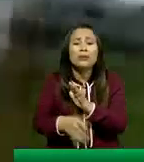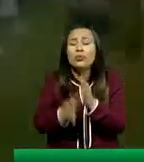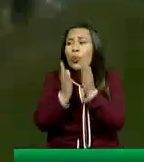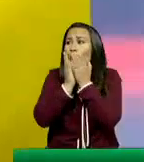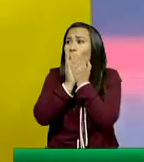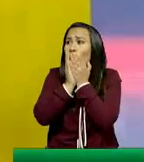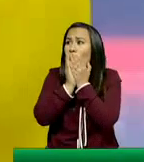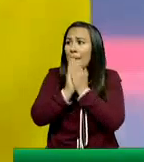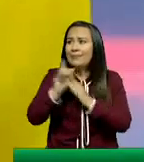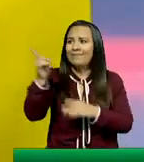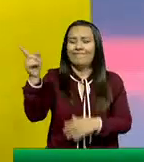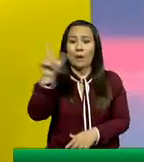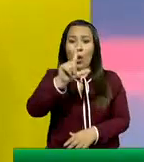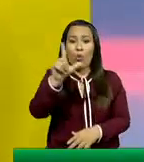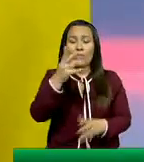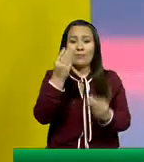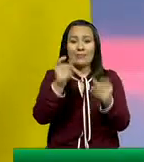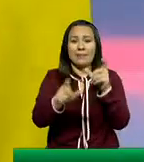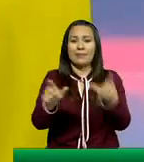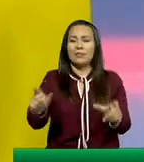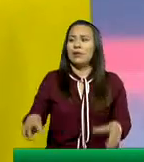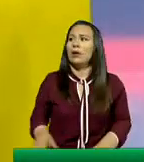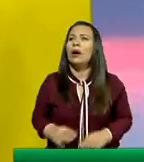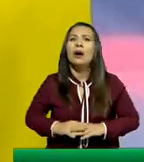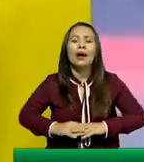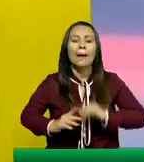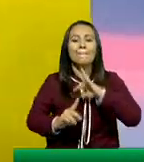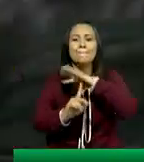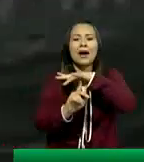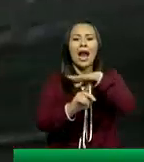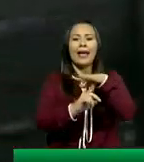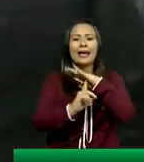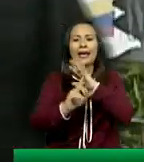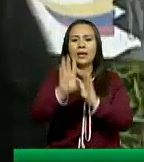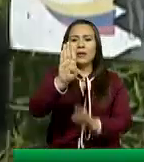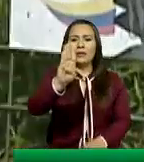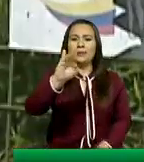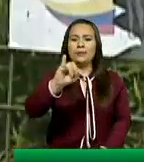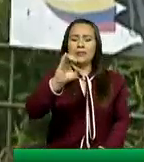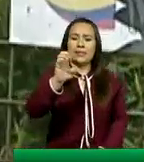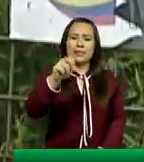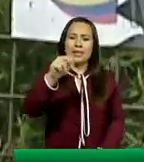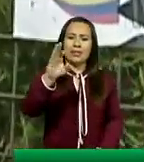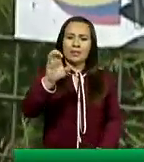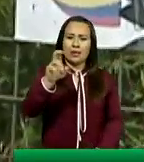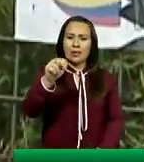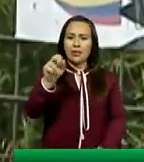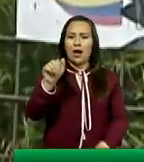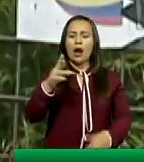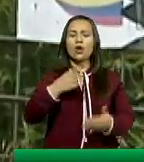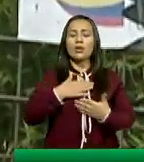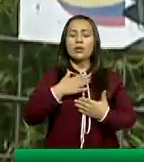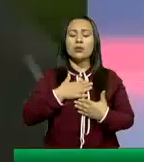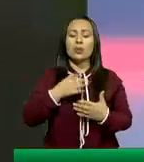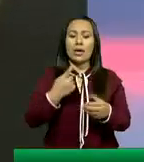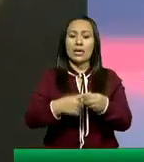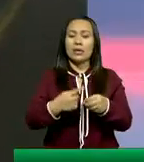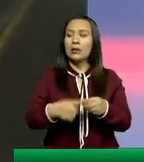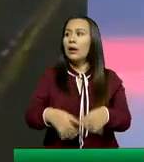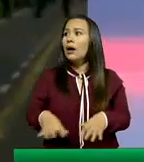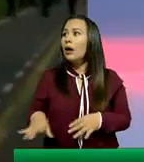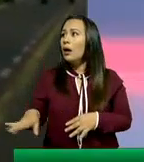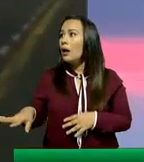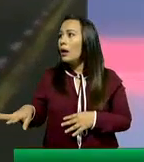¡Corre! Este lunes las personas que se encontraban en el Parque Bicentenario al norte de la ciudad de Quito se llevaron el susto de sus vidas, pues a pocos metros de